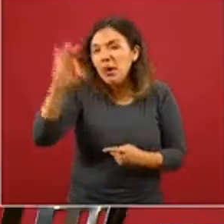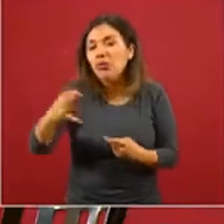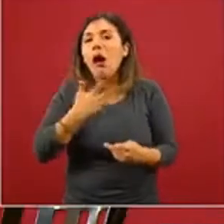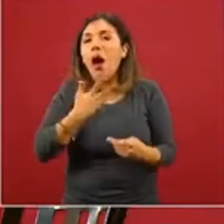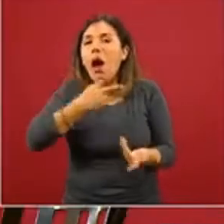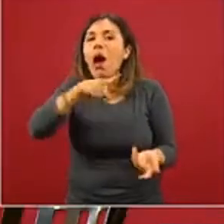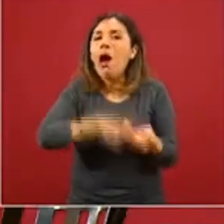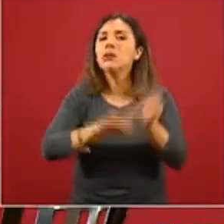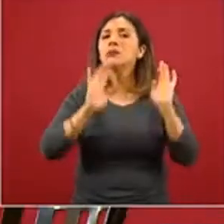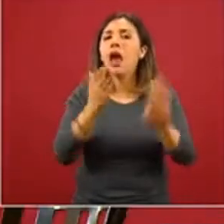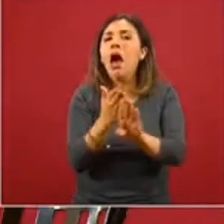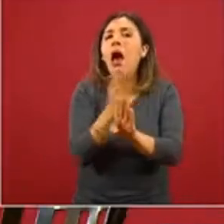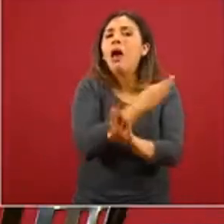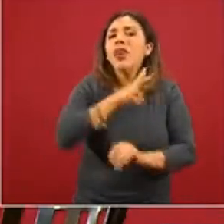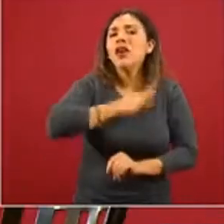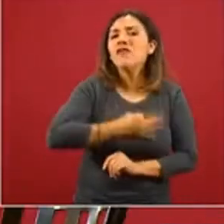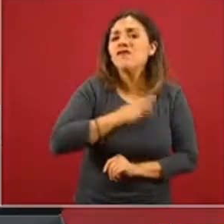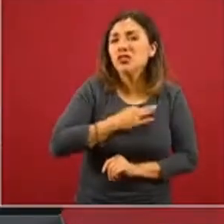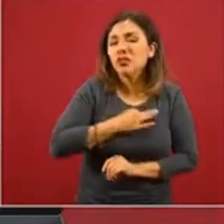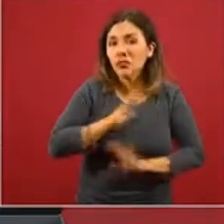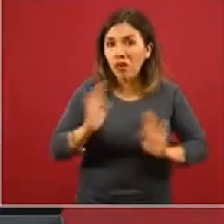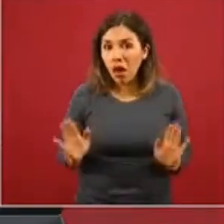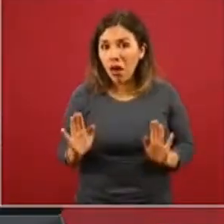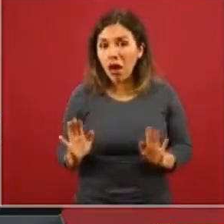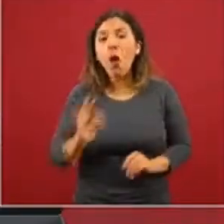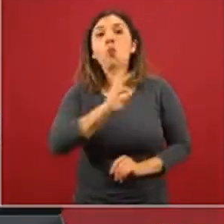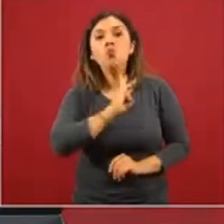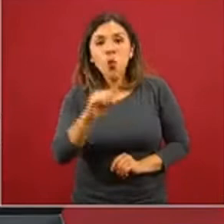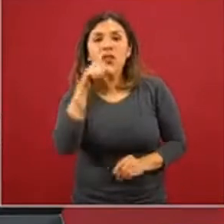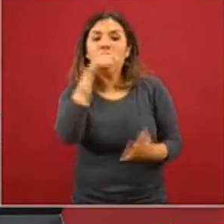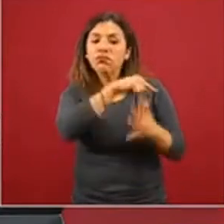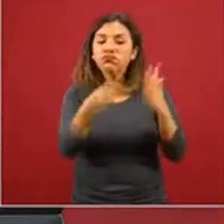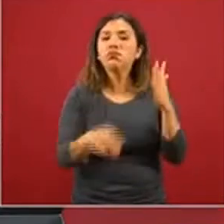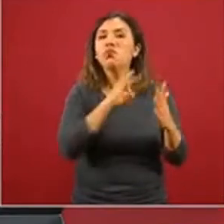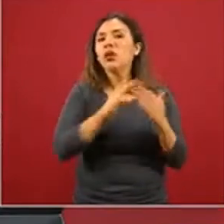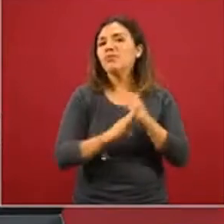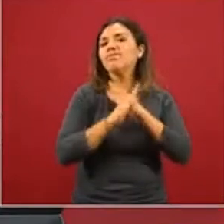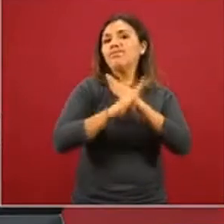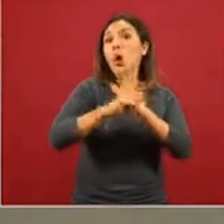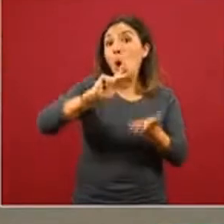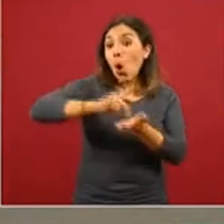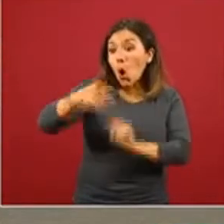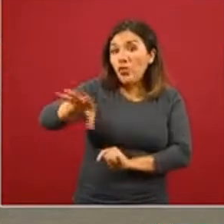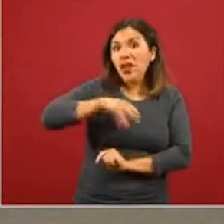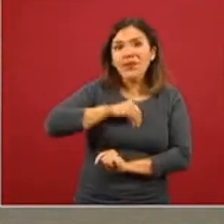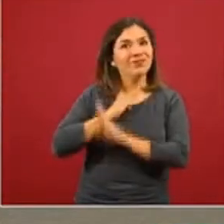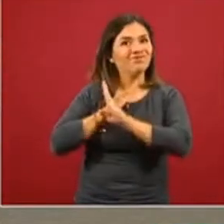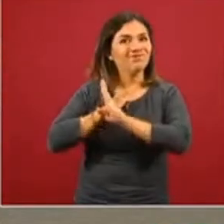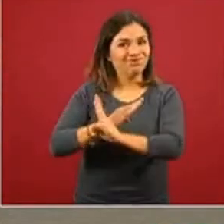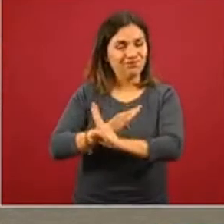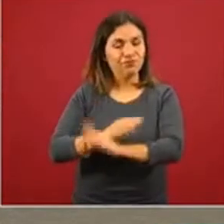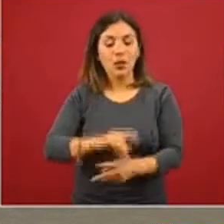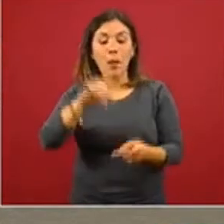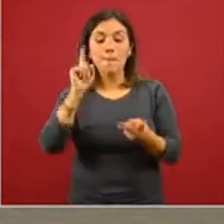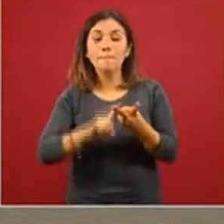ya tuvo la infección y quizá tengan resistencia a una nueva infección. Vacunas, en la